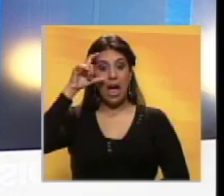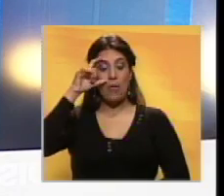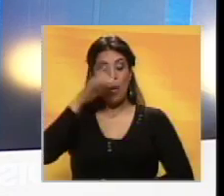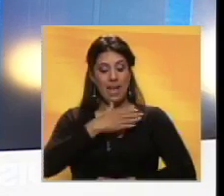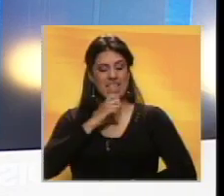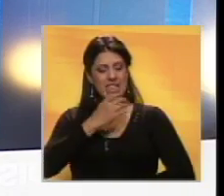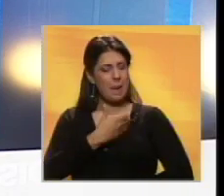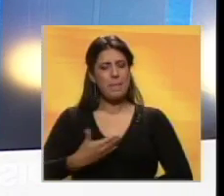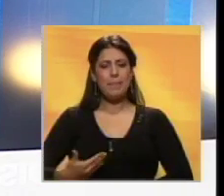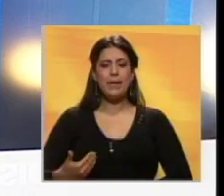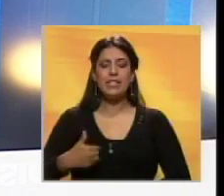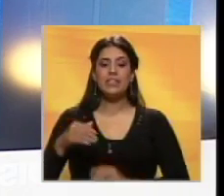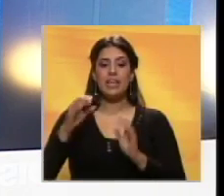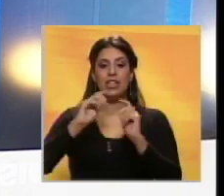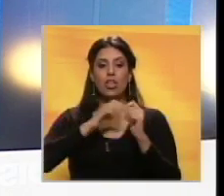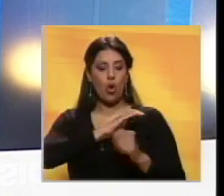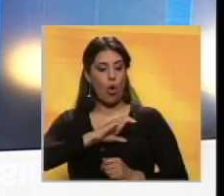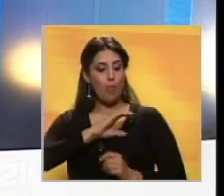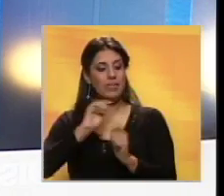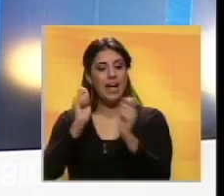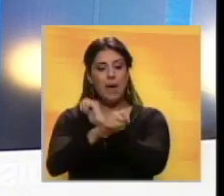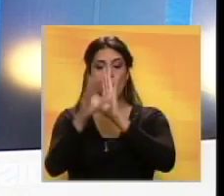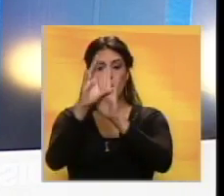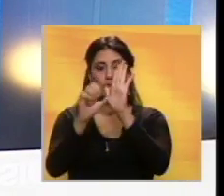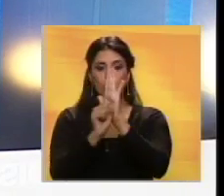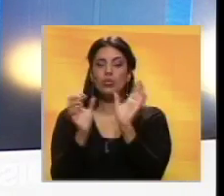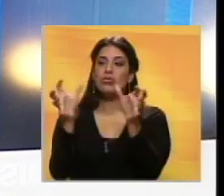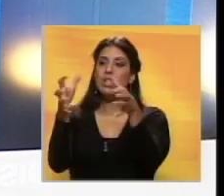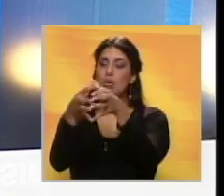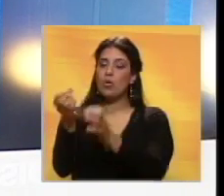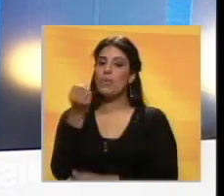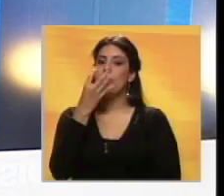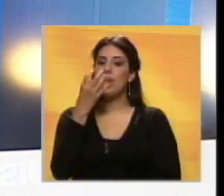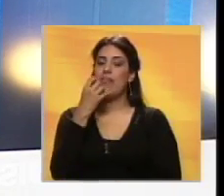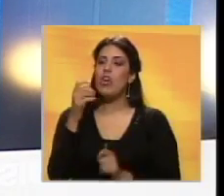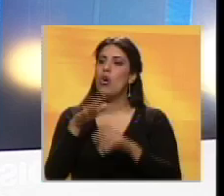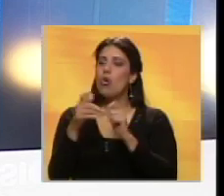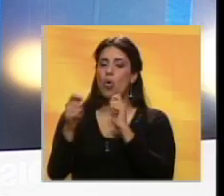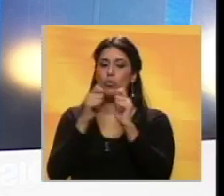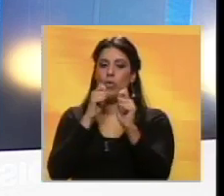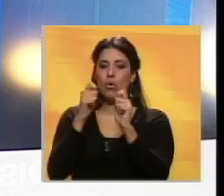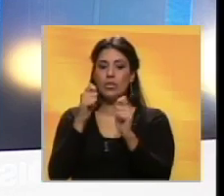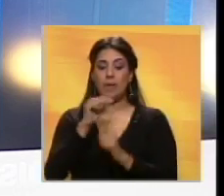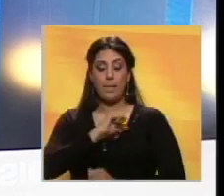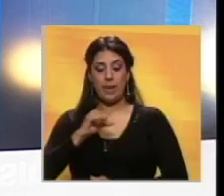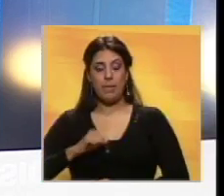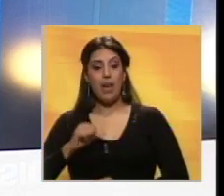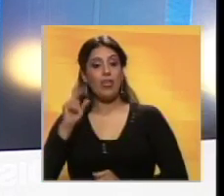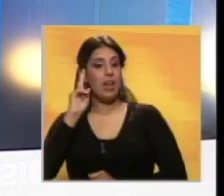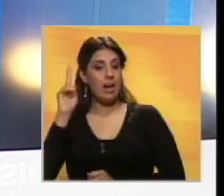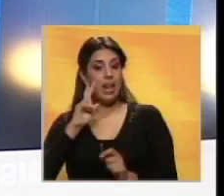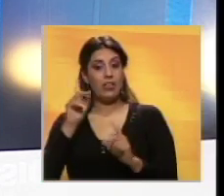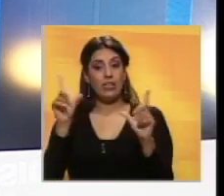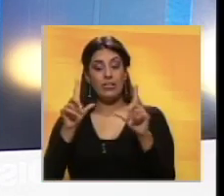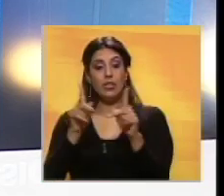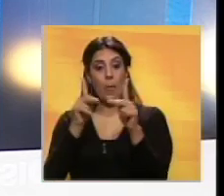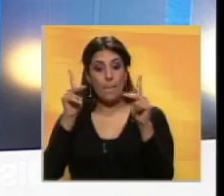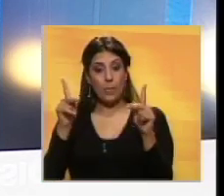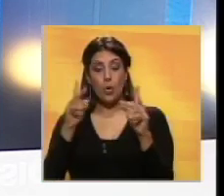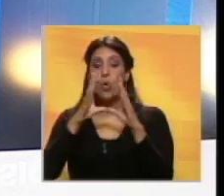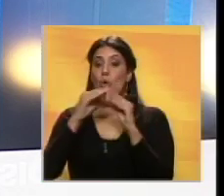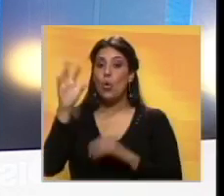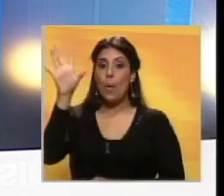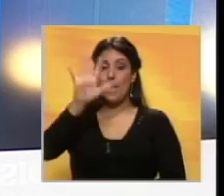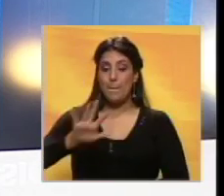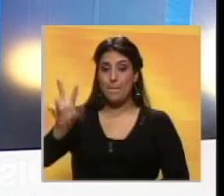de la Comisión Constituyente, se reúne en el Palacio de Miraflores con directivos de los medios públicos y privados de prensa, radio y televisión de todo el país